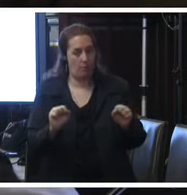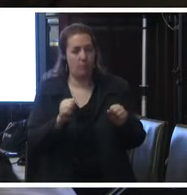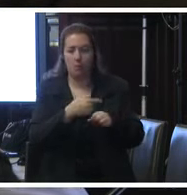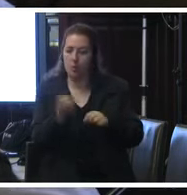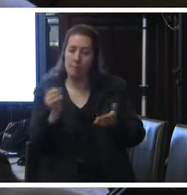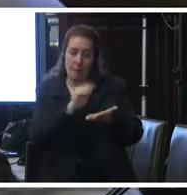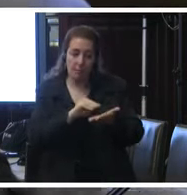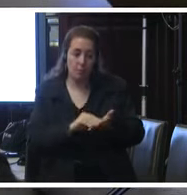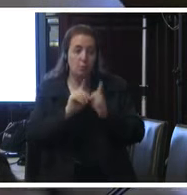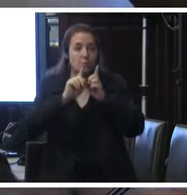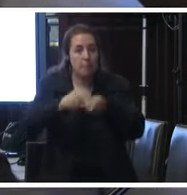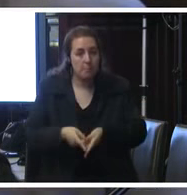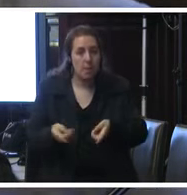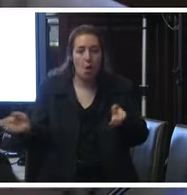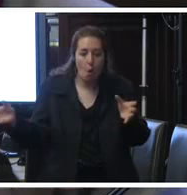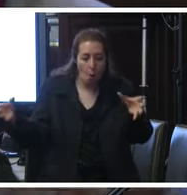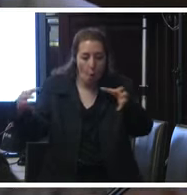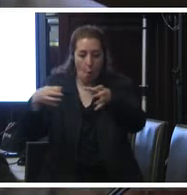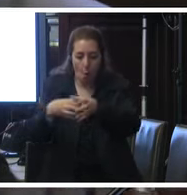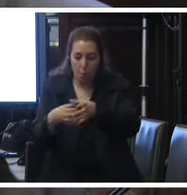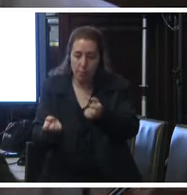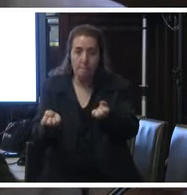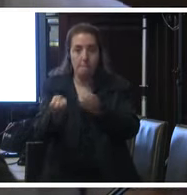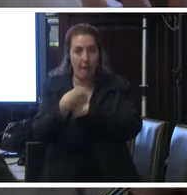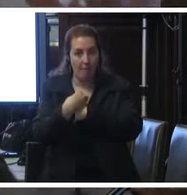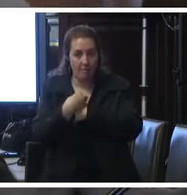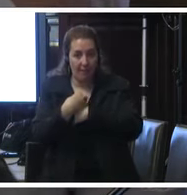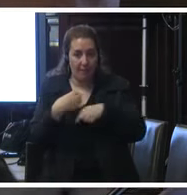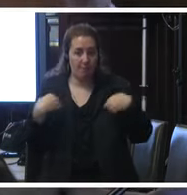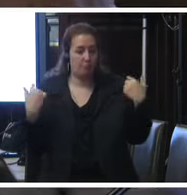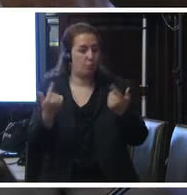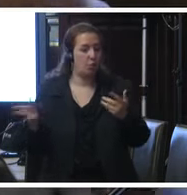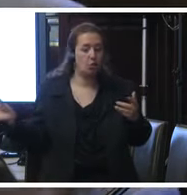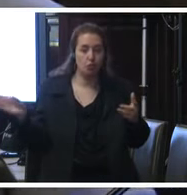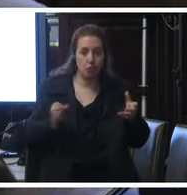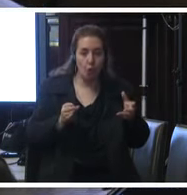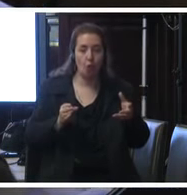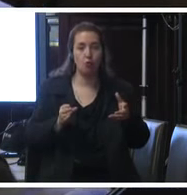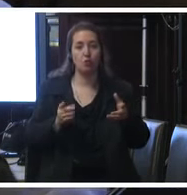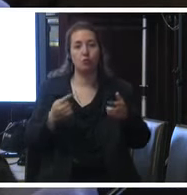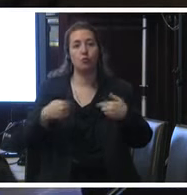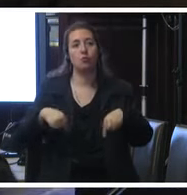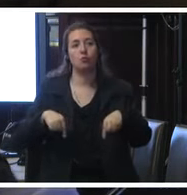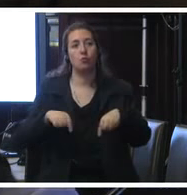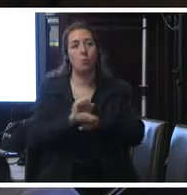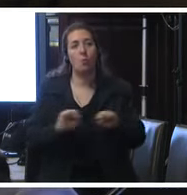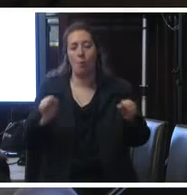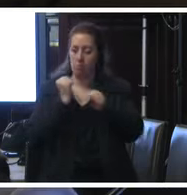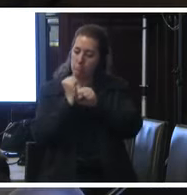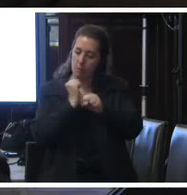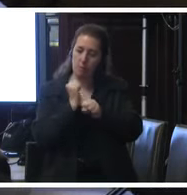los datos que se junten y que nos lo envíen, porque todas las relatorías pueden